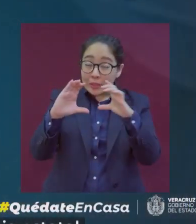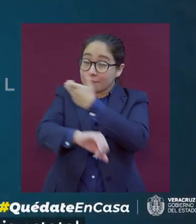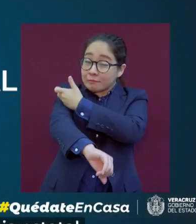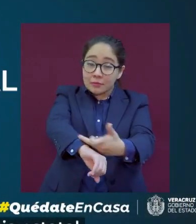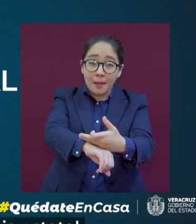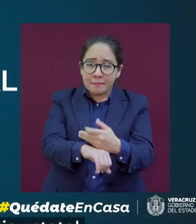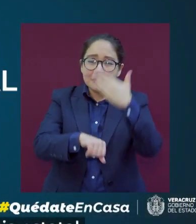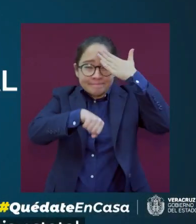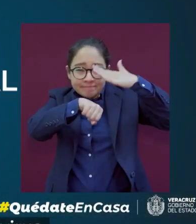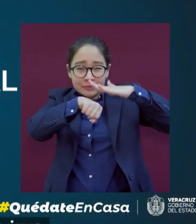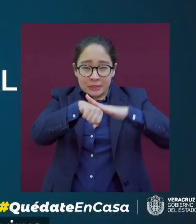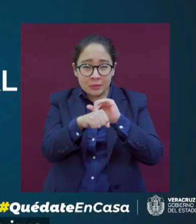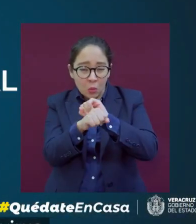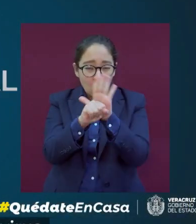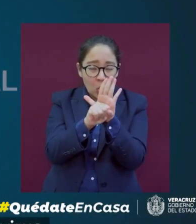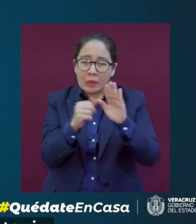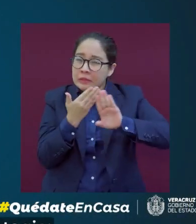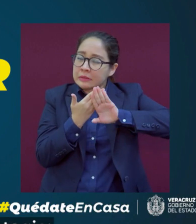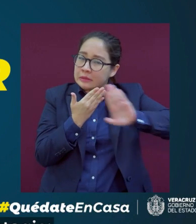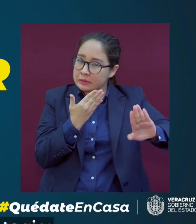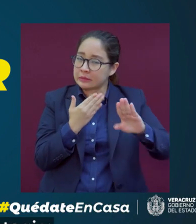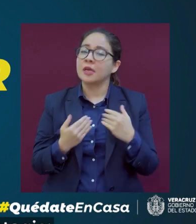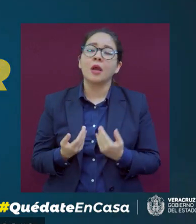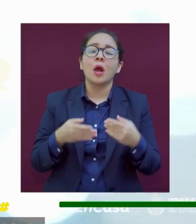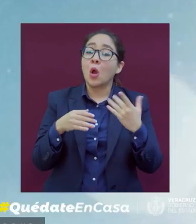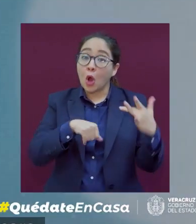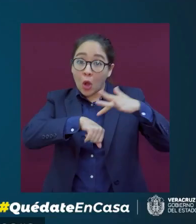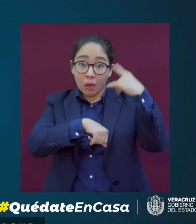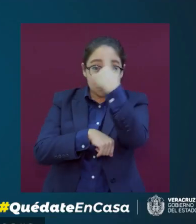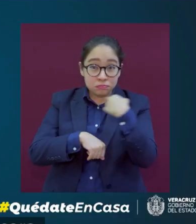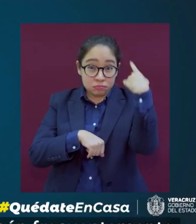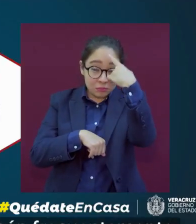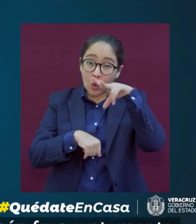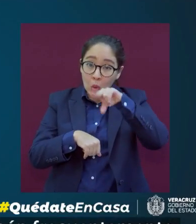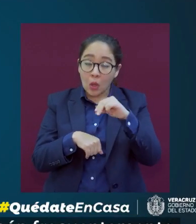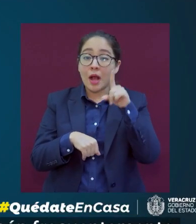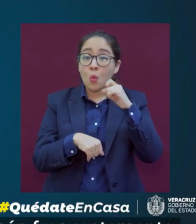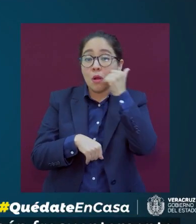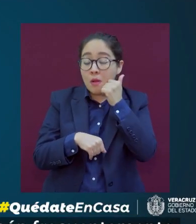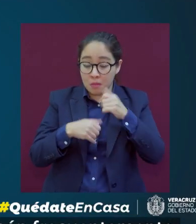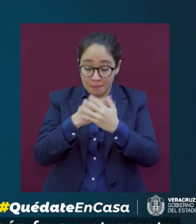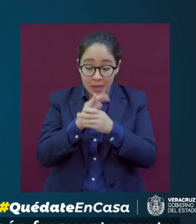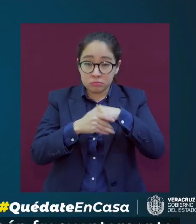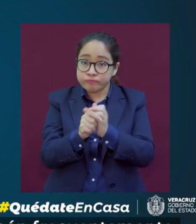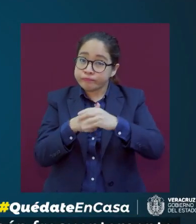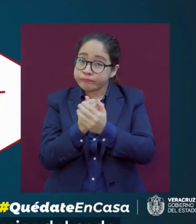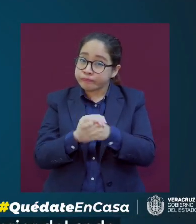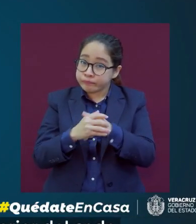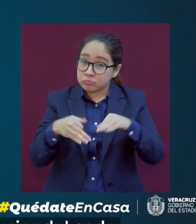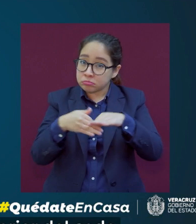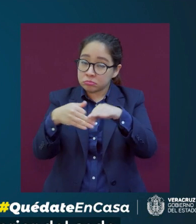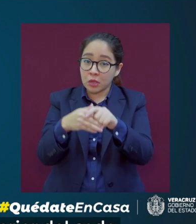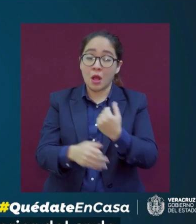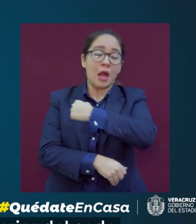familia, súmate a la estrategia estatal contra el coronavirus. Para evitar el contagio, evita tocarte la cara, lávate las manos con agua y jabón frecuentemente,